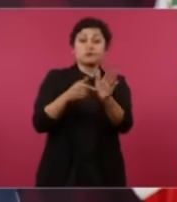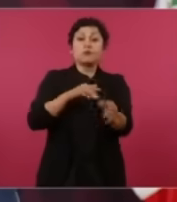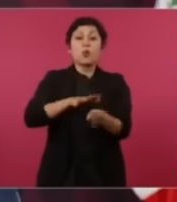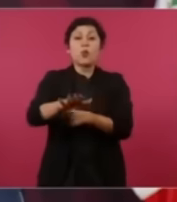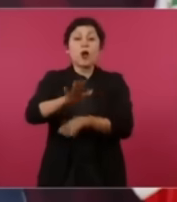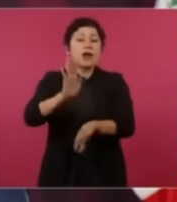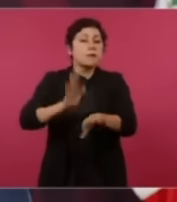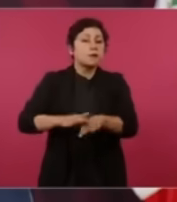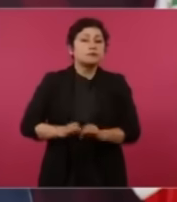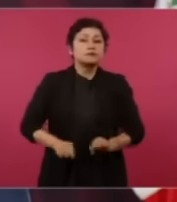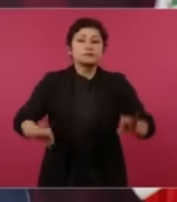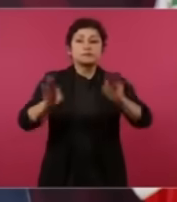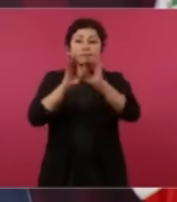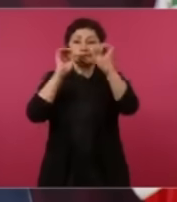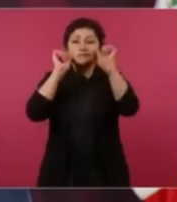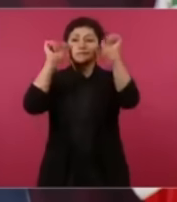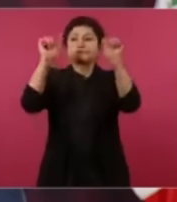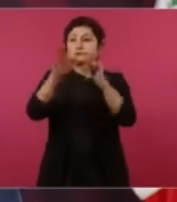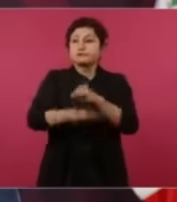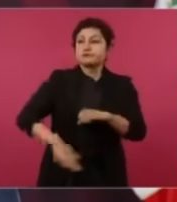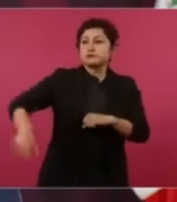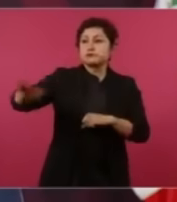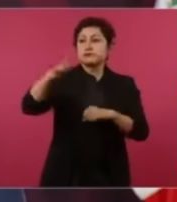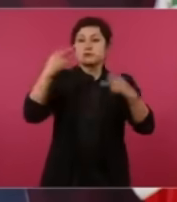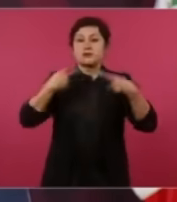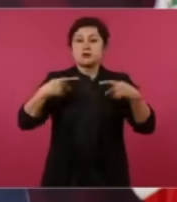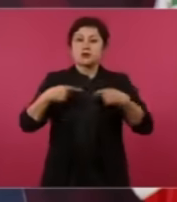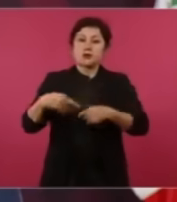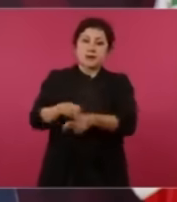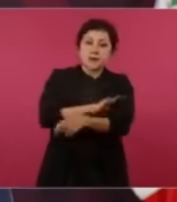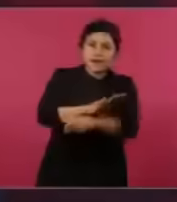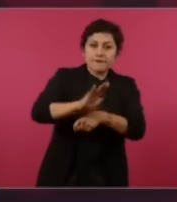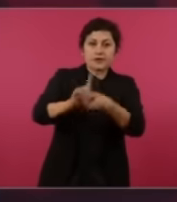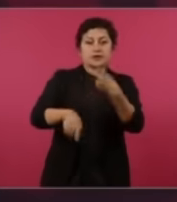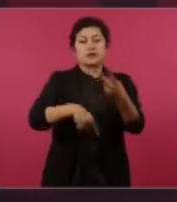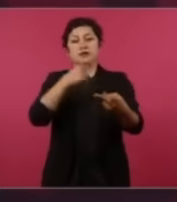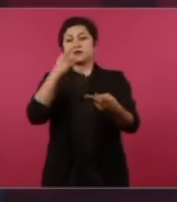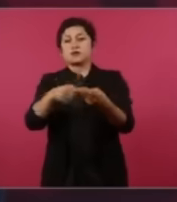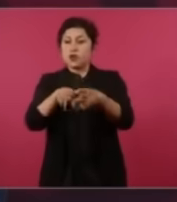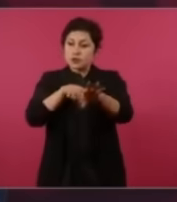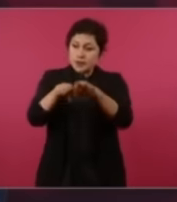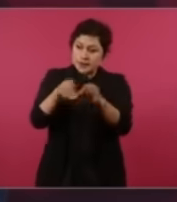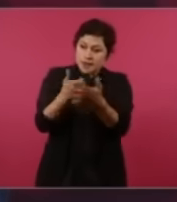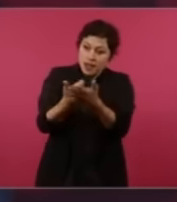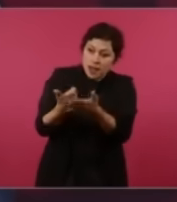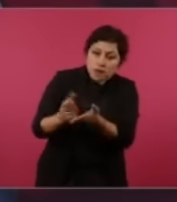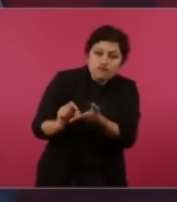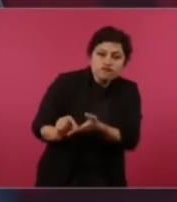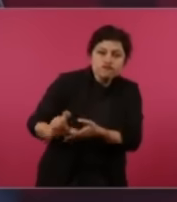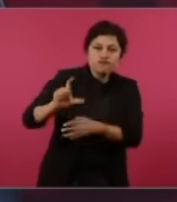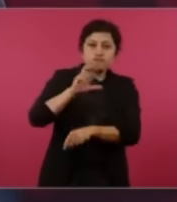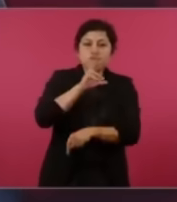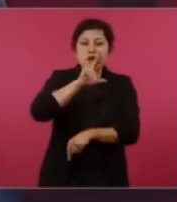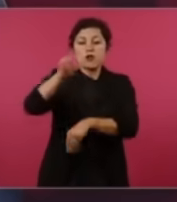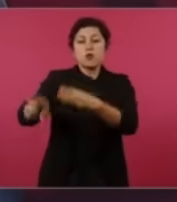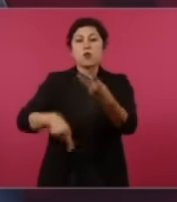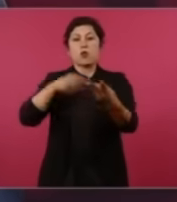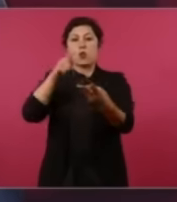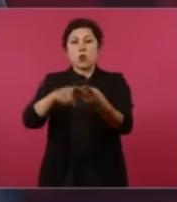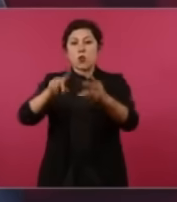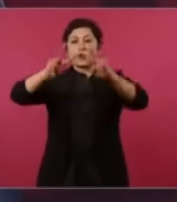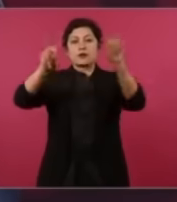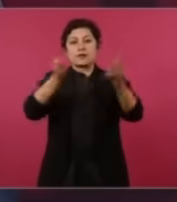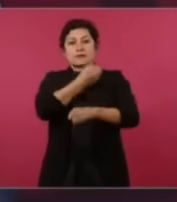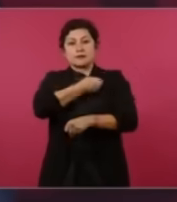agenda mejores ingresos, mejores salarios, que no esté en la agenda el derecho del pueblo a la salud,